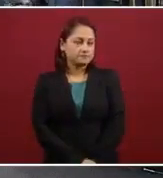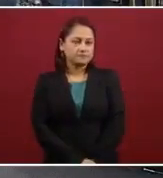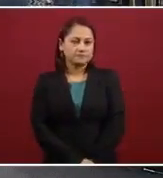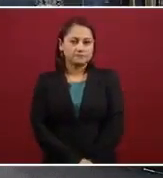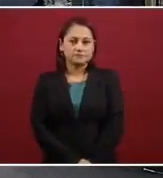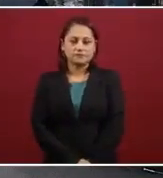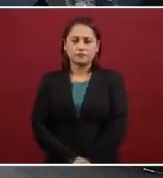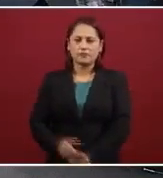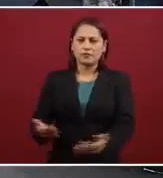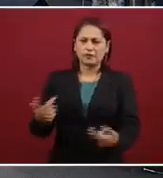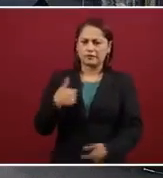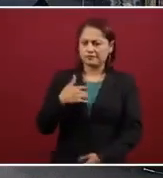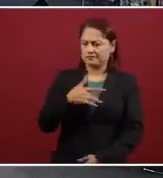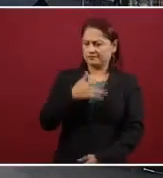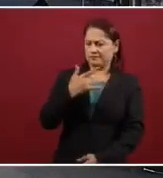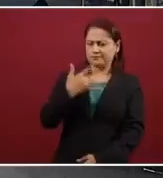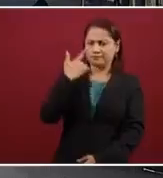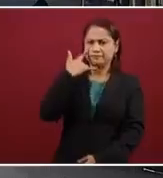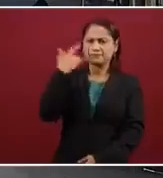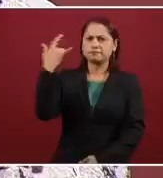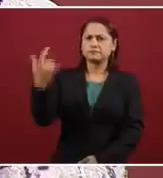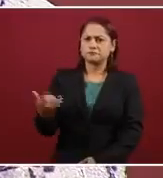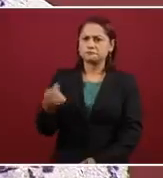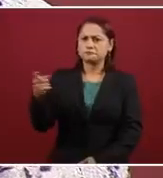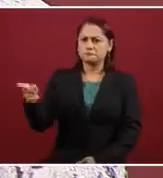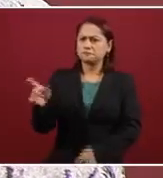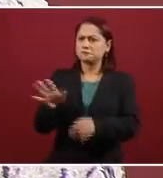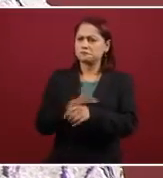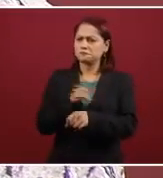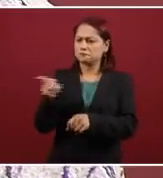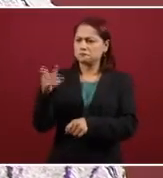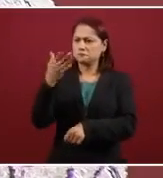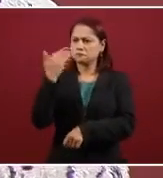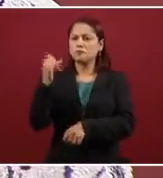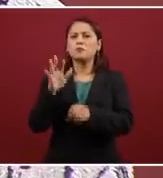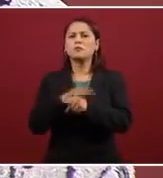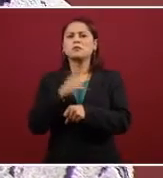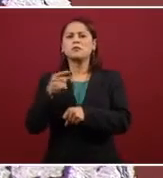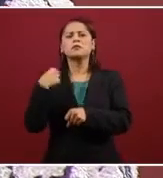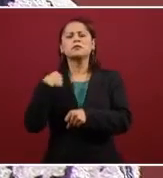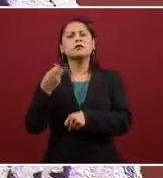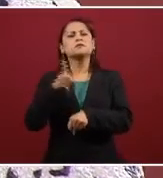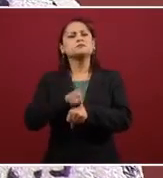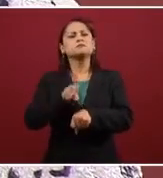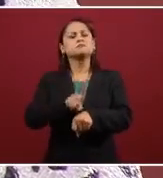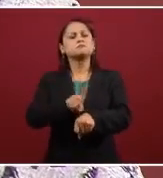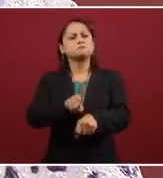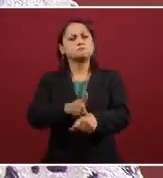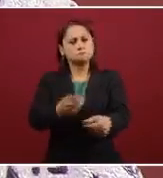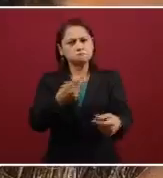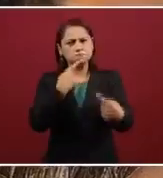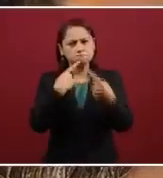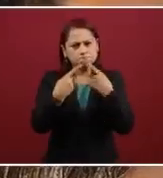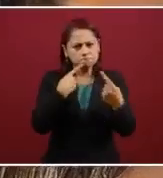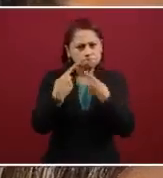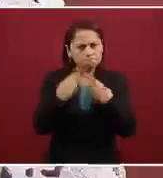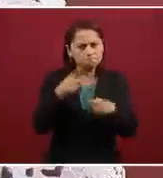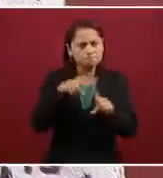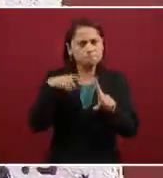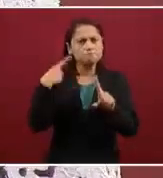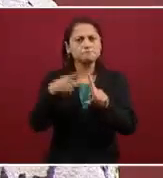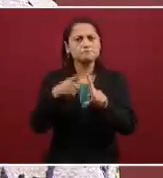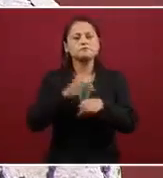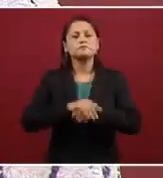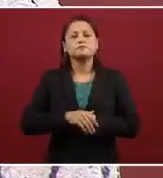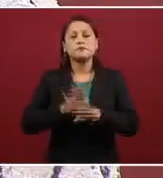me extraña que no la tengan porque hablamos cotidianamente con ellos. Pues sí, a ver, el acero lo sacó